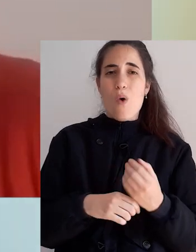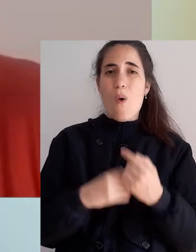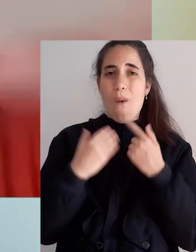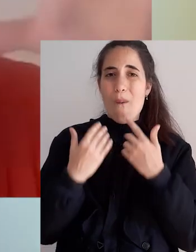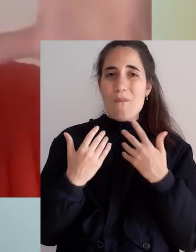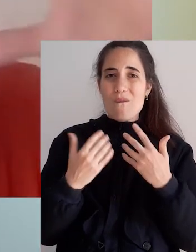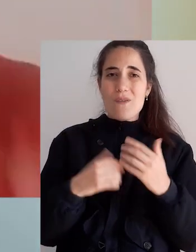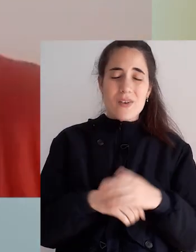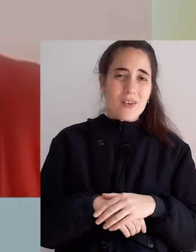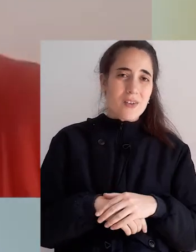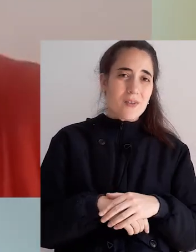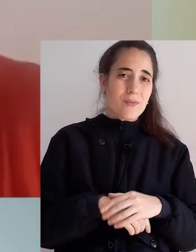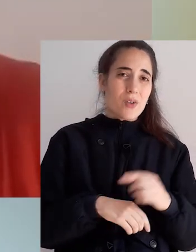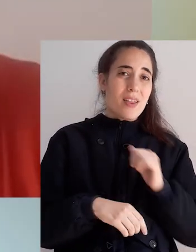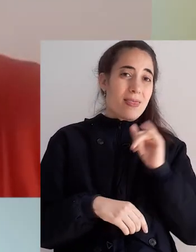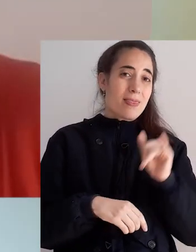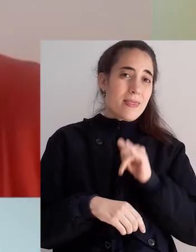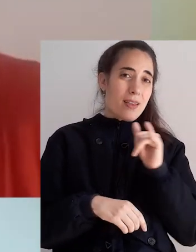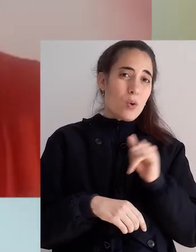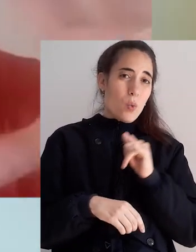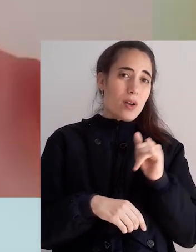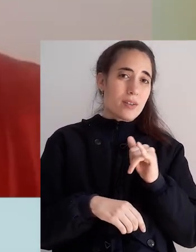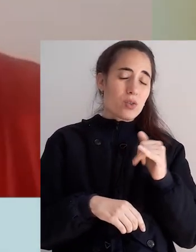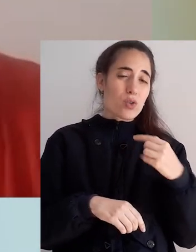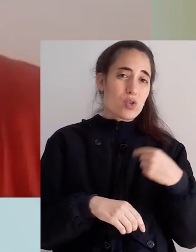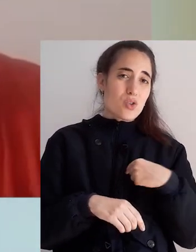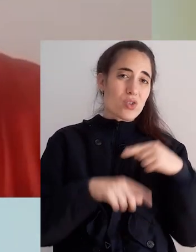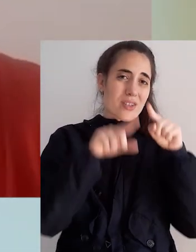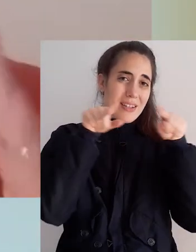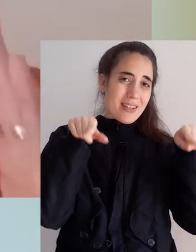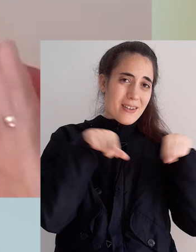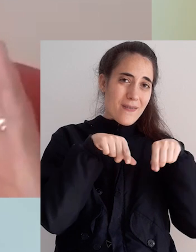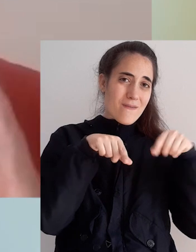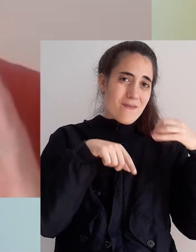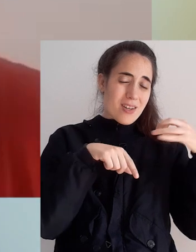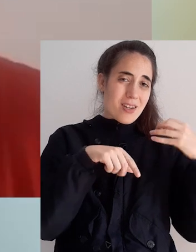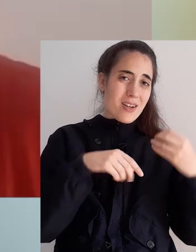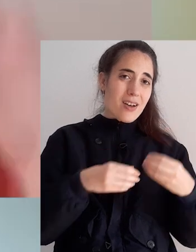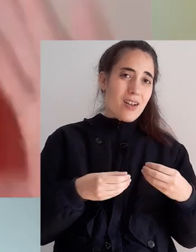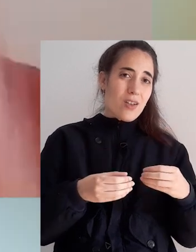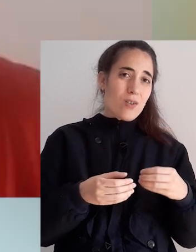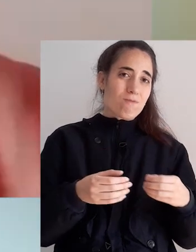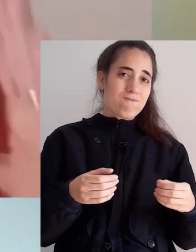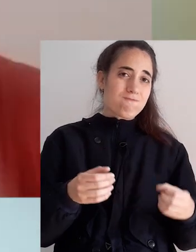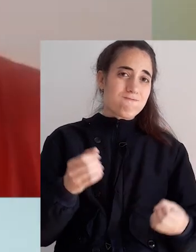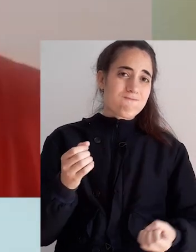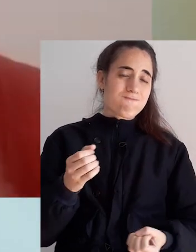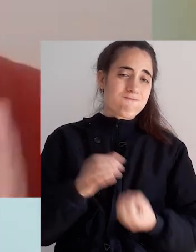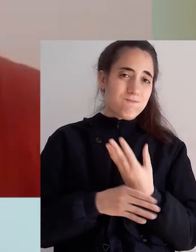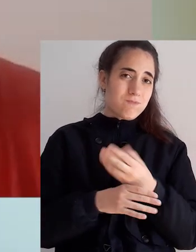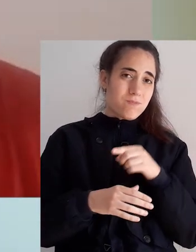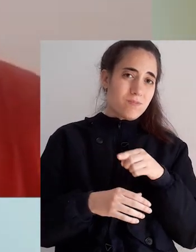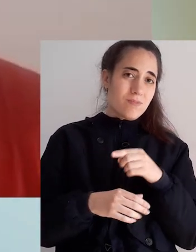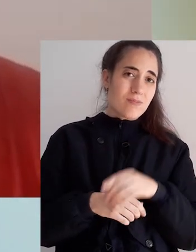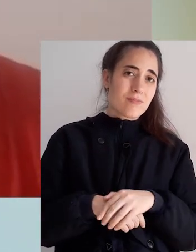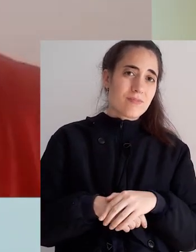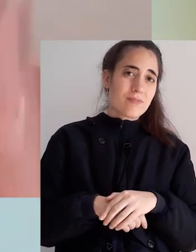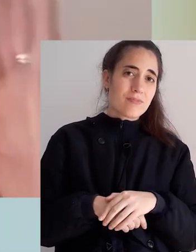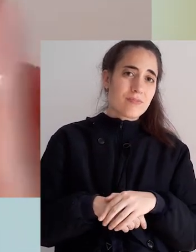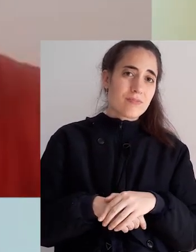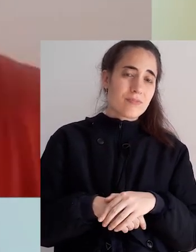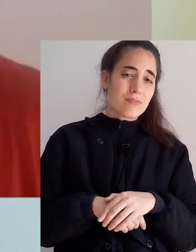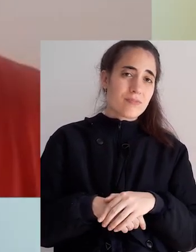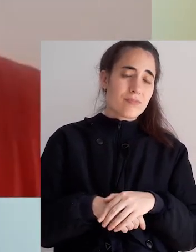Algunos han sido tratados, han sido debatidos. Entonces, digo, hay diputados que trabajan,